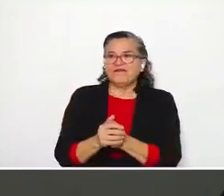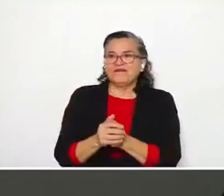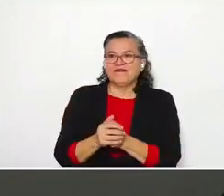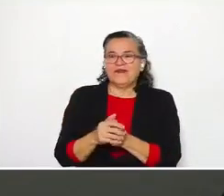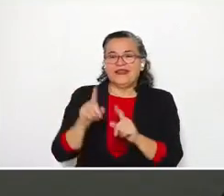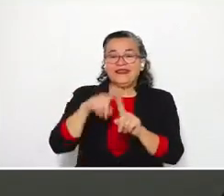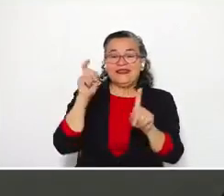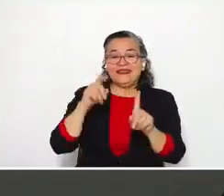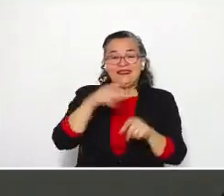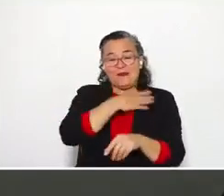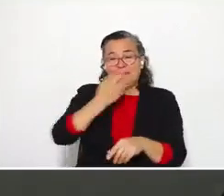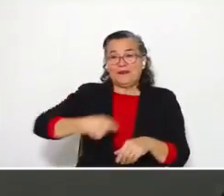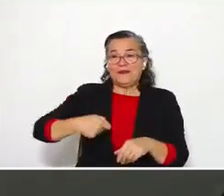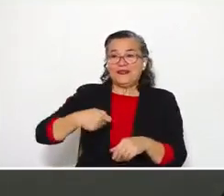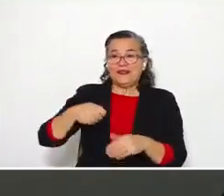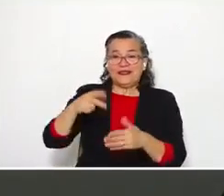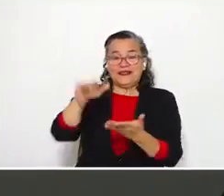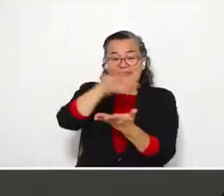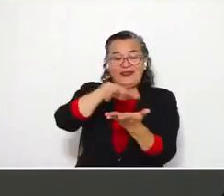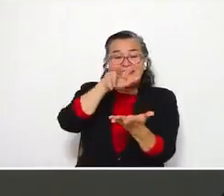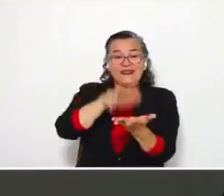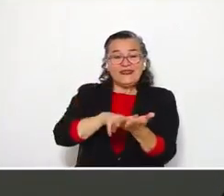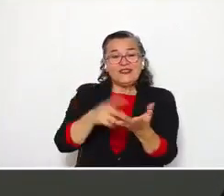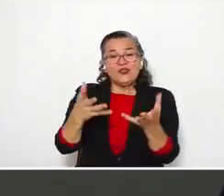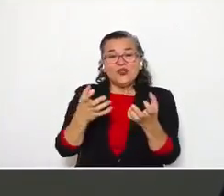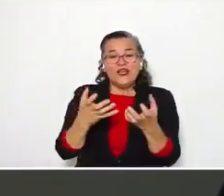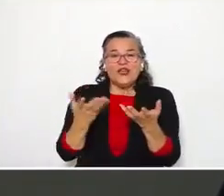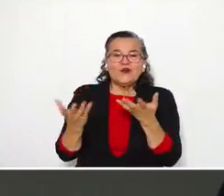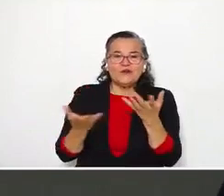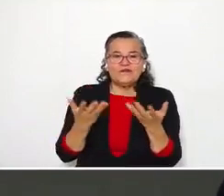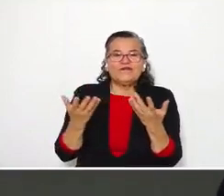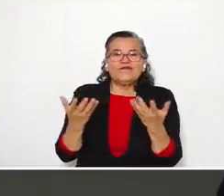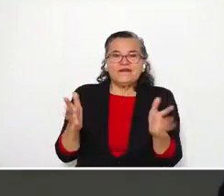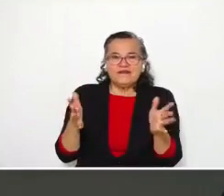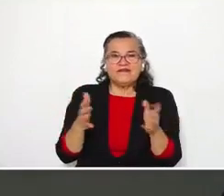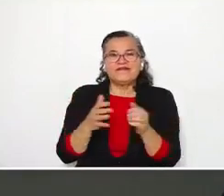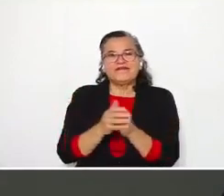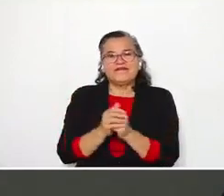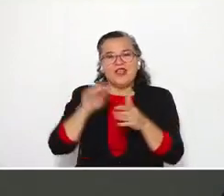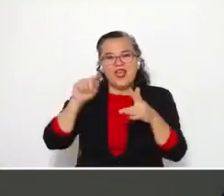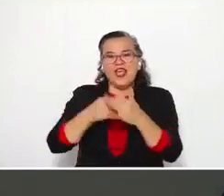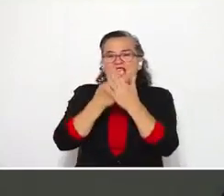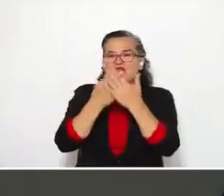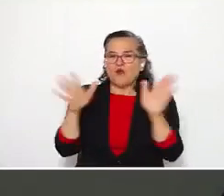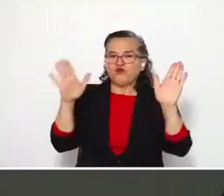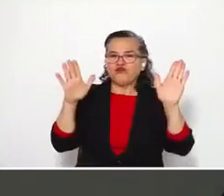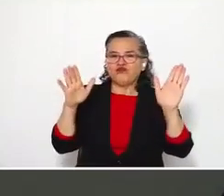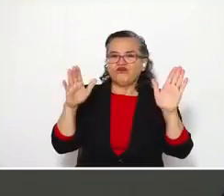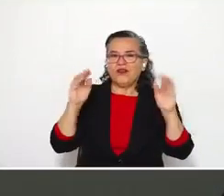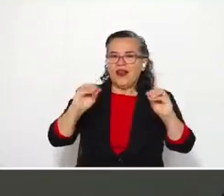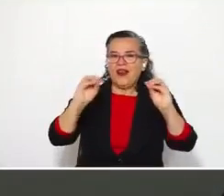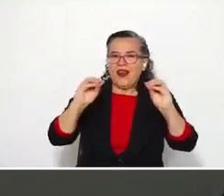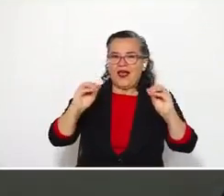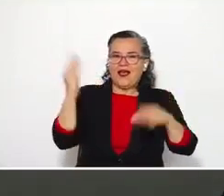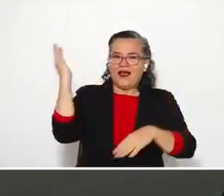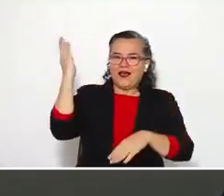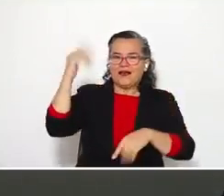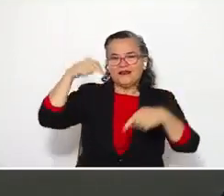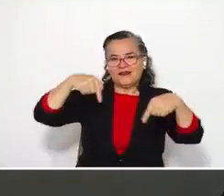desde la presidencia del SINAES, quiero dar por inaugurada la cátedra el día de